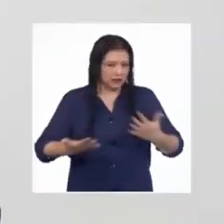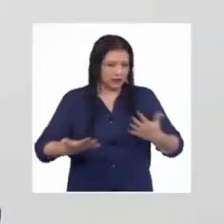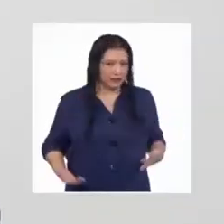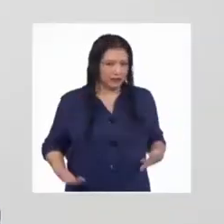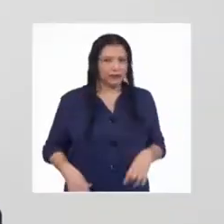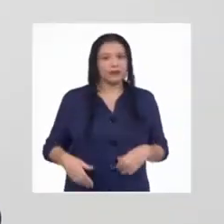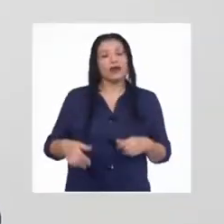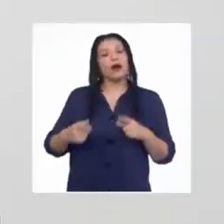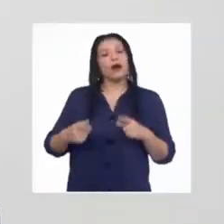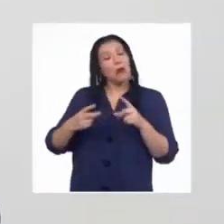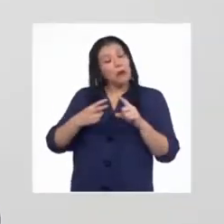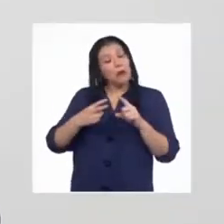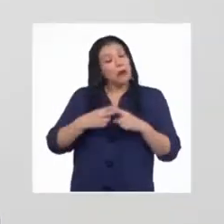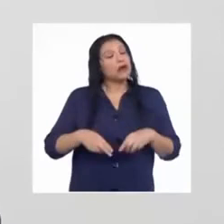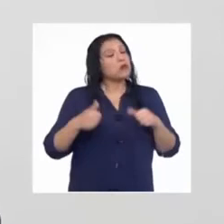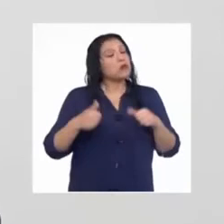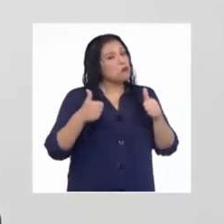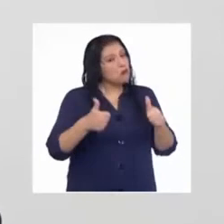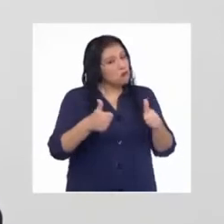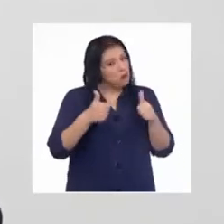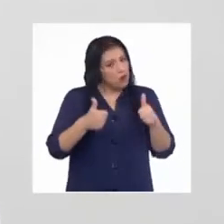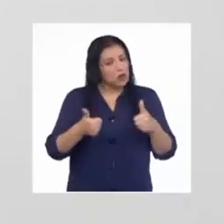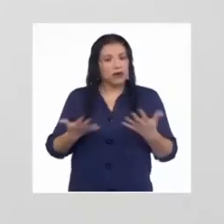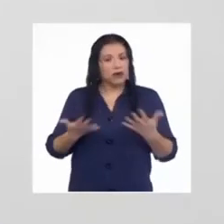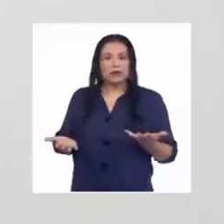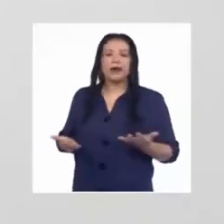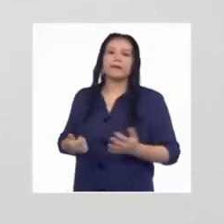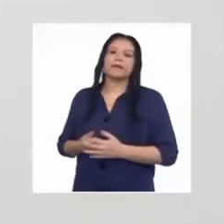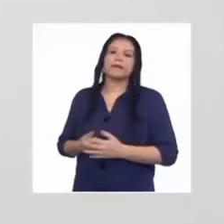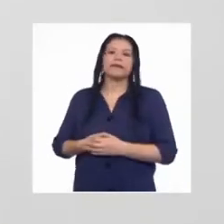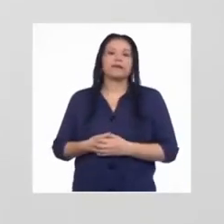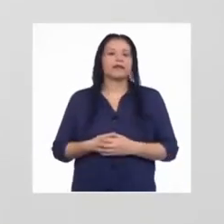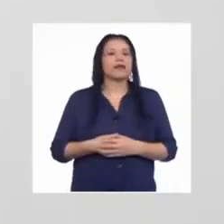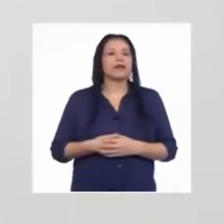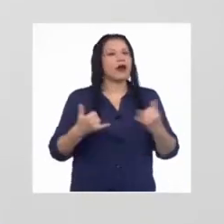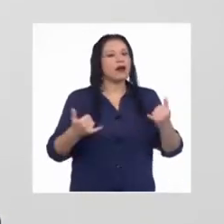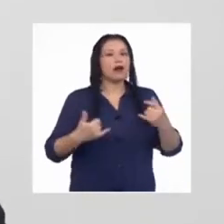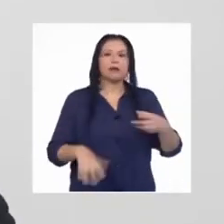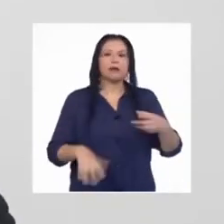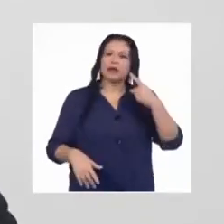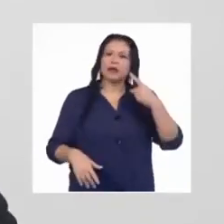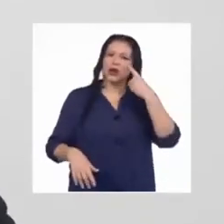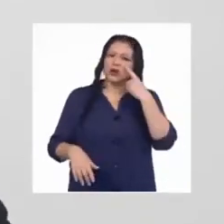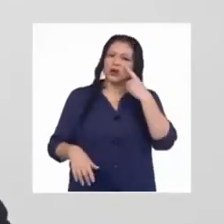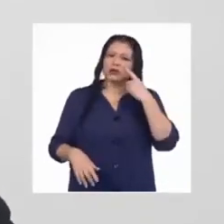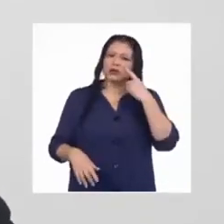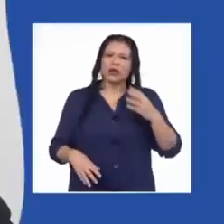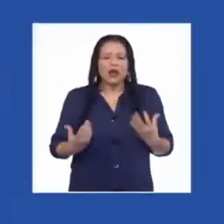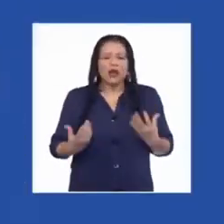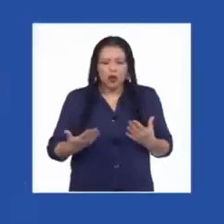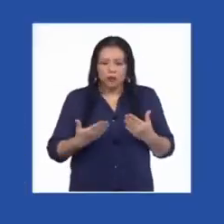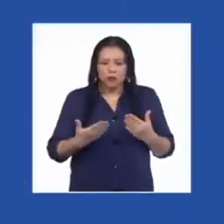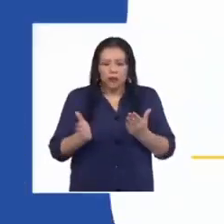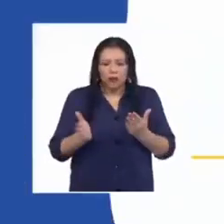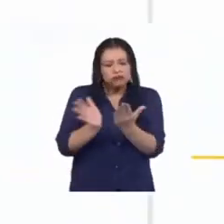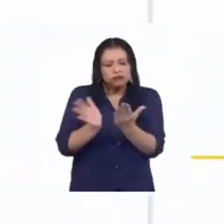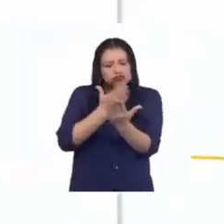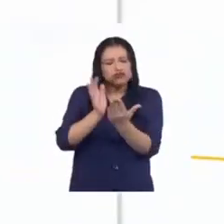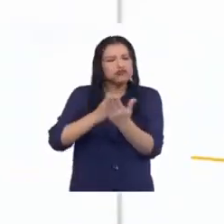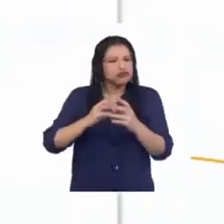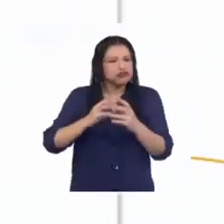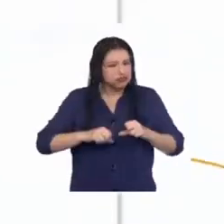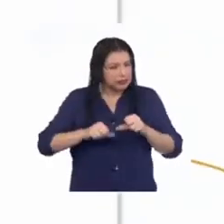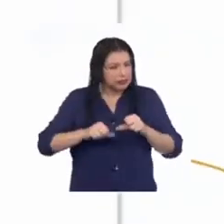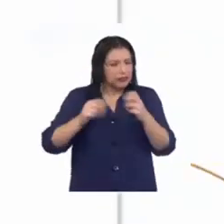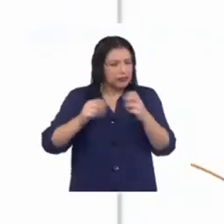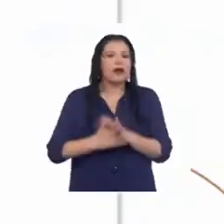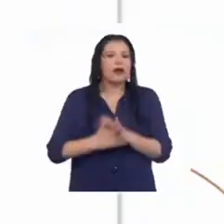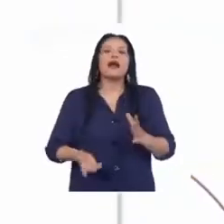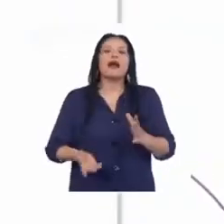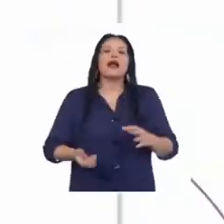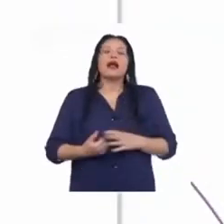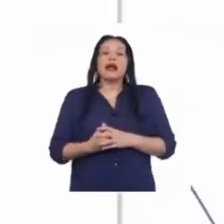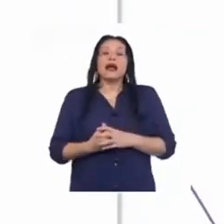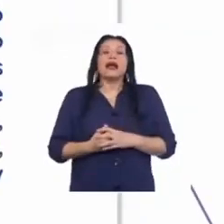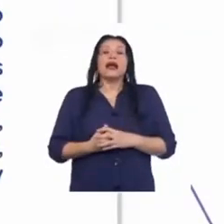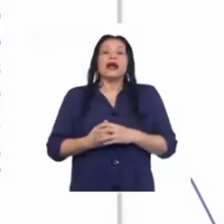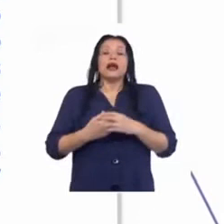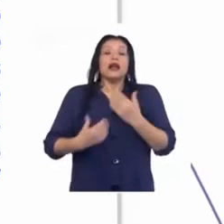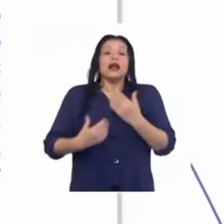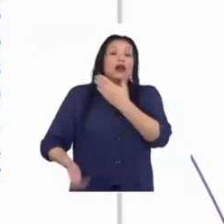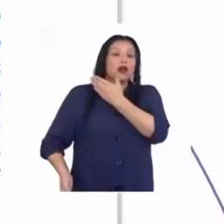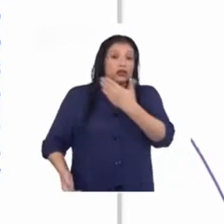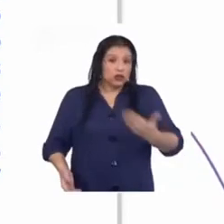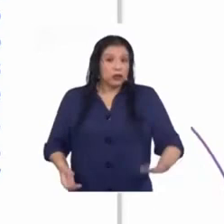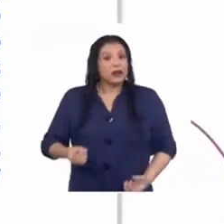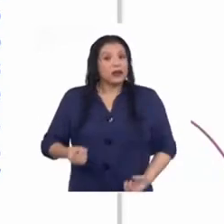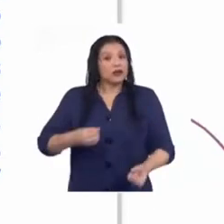Estamos comenzando bastante bien. Vayamos a conocer el desarrollo del texto. Los estados integrantes de las Naciones